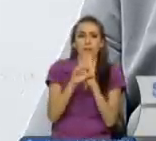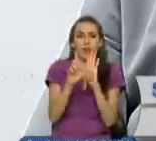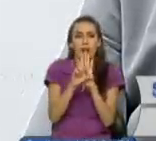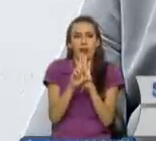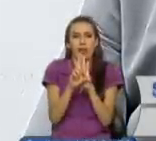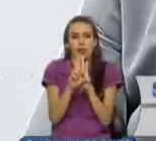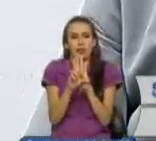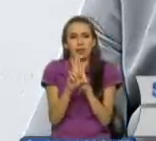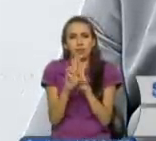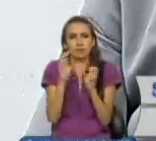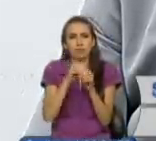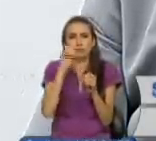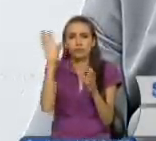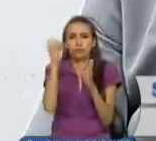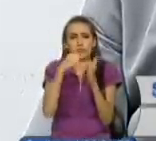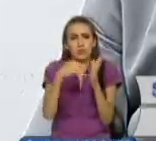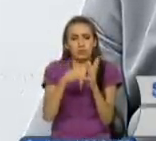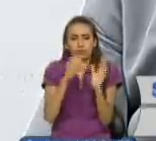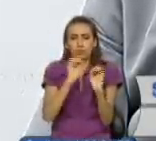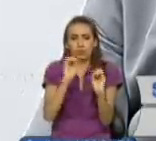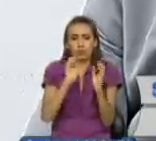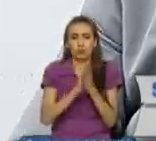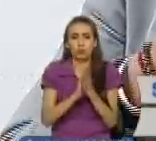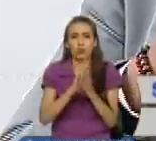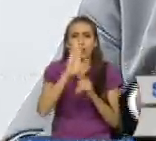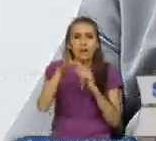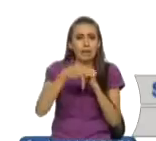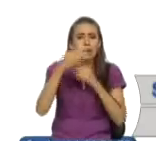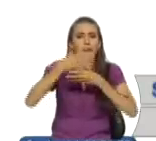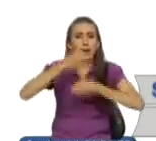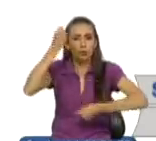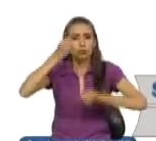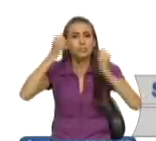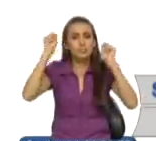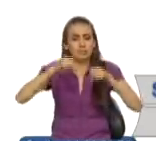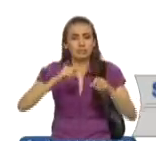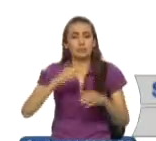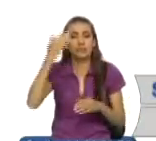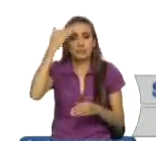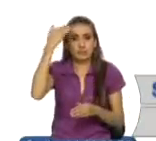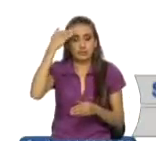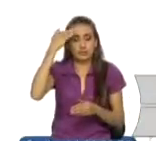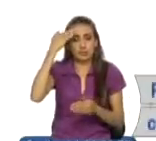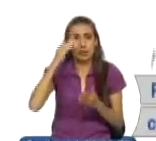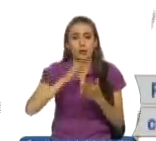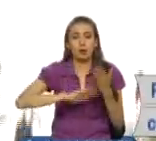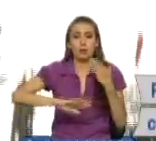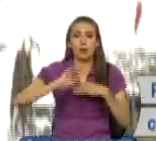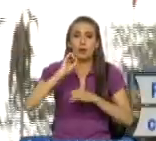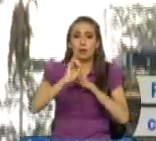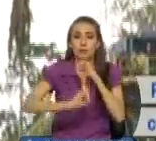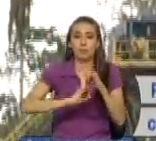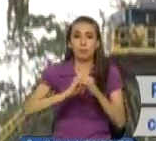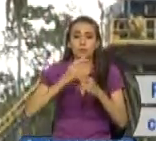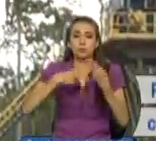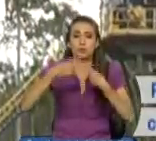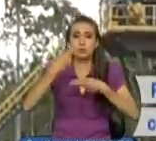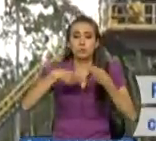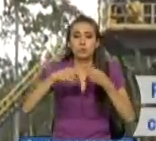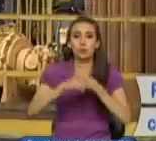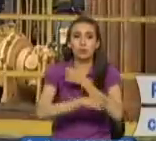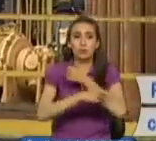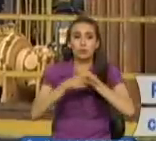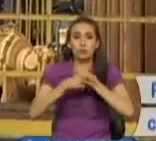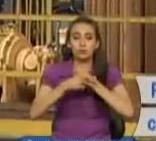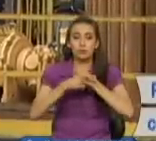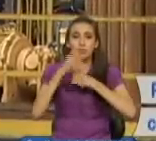Me parece que hay que darle hay que hacer ajustes están conscientes que el shock externo internacional que afectó la comercialización del crudo ecuatoriano